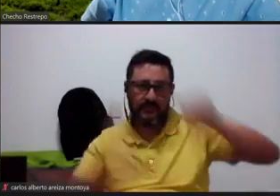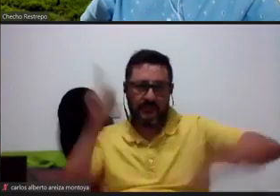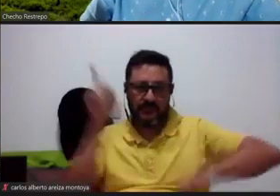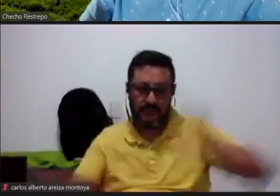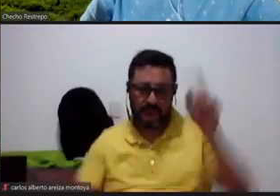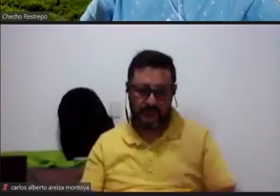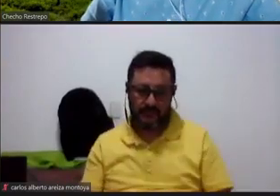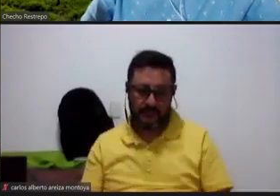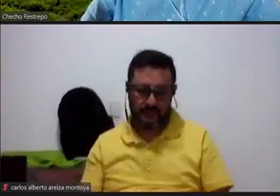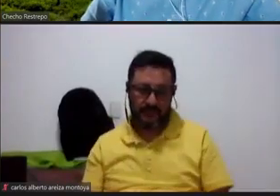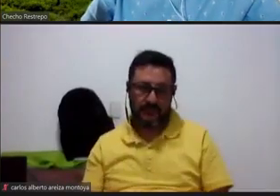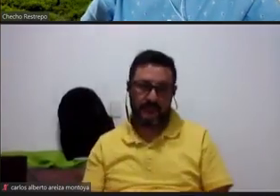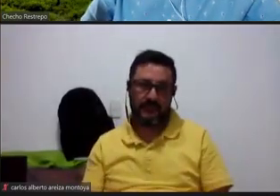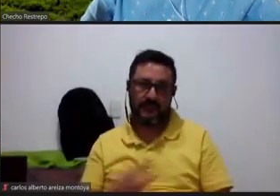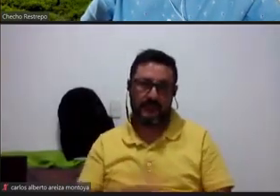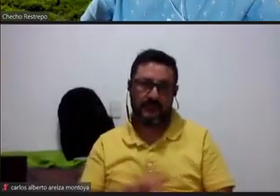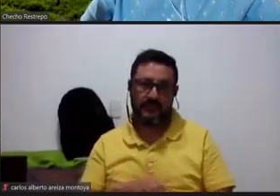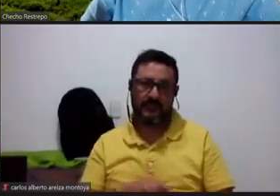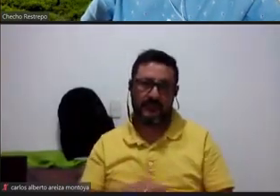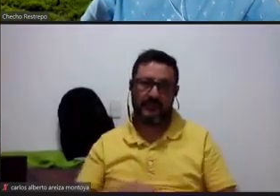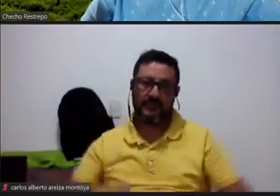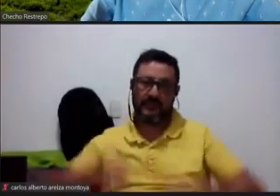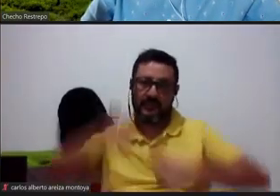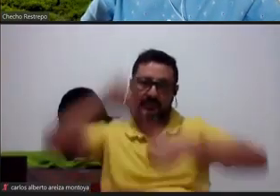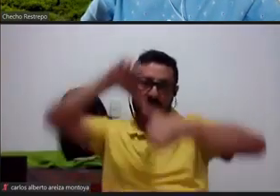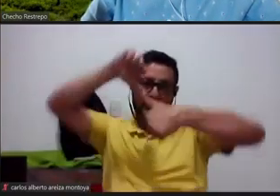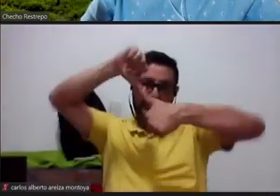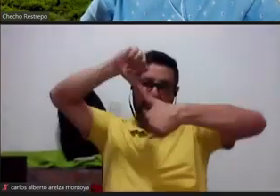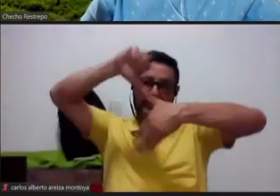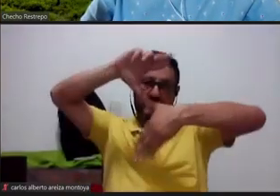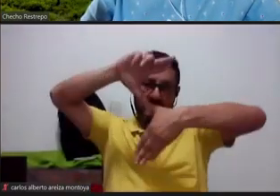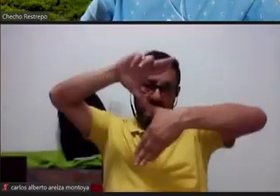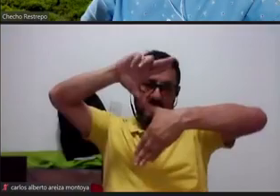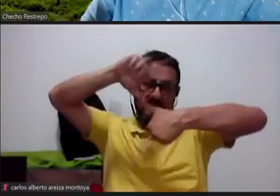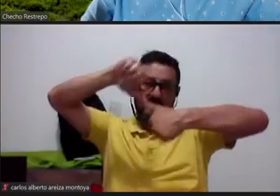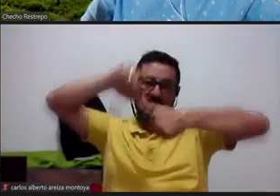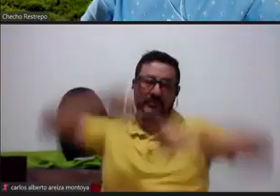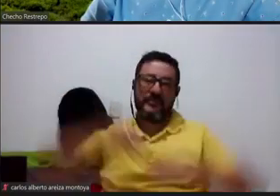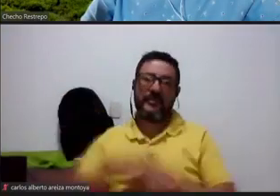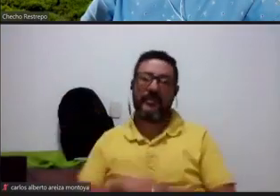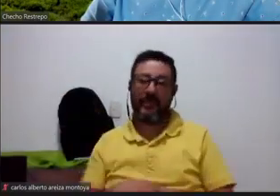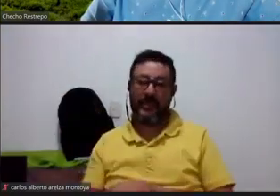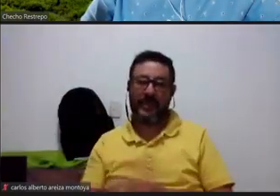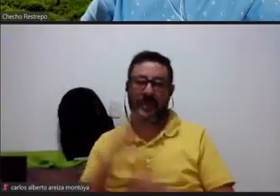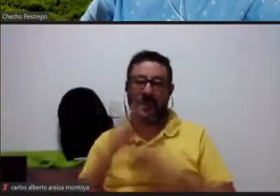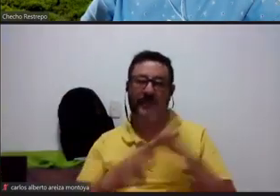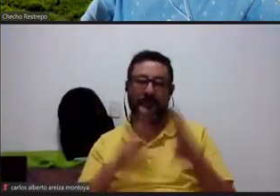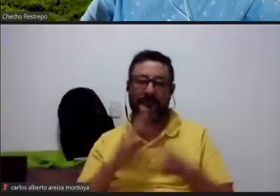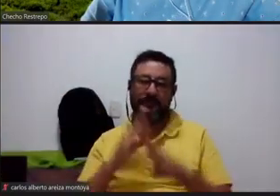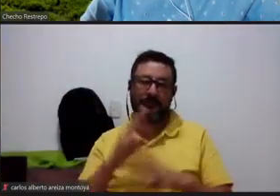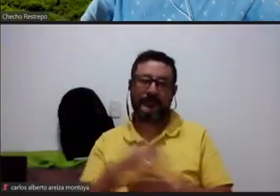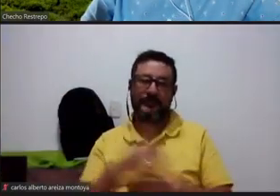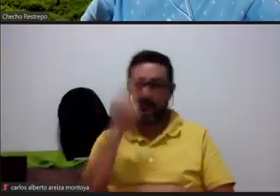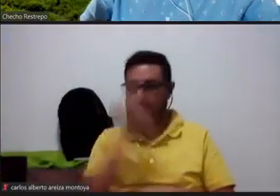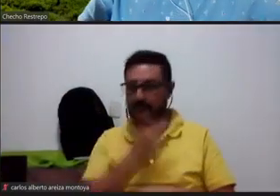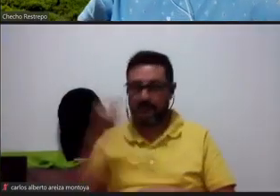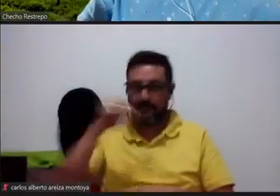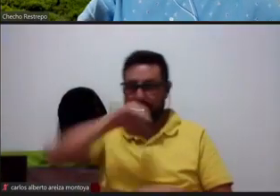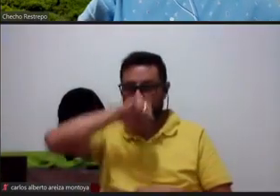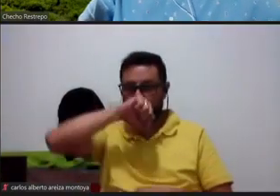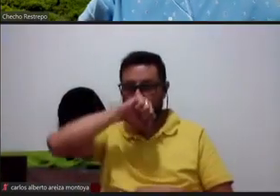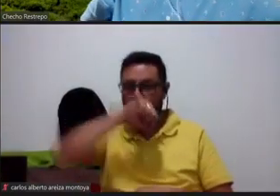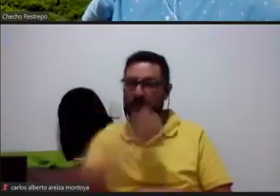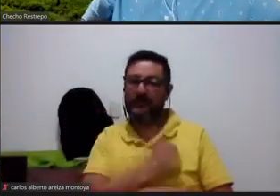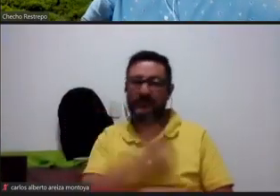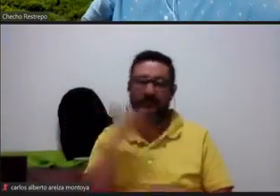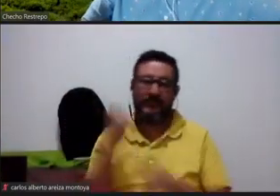que cuidarme para estar en Juegos Panamericanos, tengo que cuidarme para estar en un mundial. Pero es compromiso y amor por lo que uno hace. Es el trabajo de